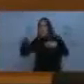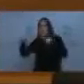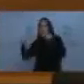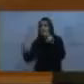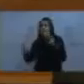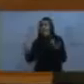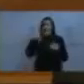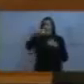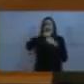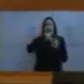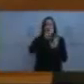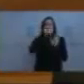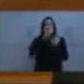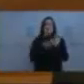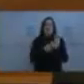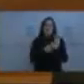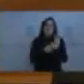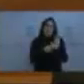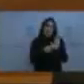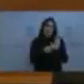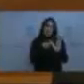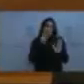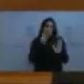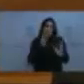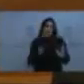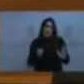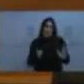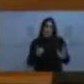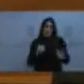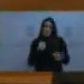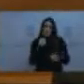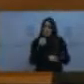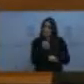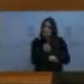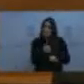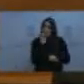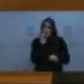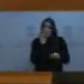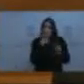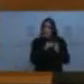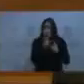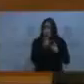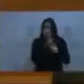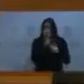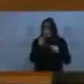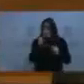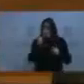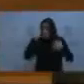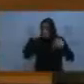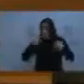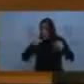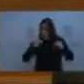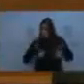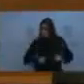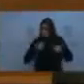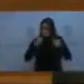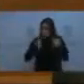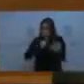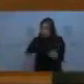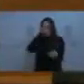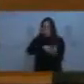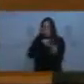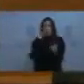cómo está de infradotada la consulta de hematología en Arriondas. Y bien, nos venden otros simulacros y